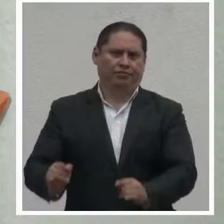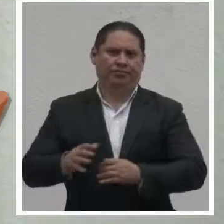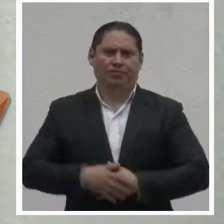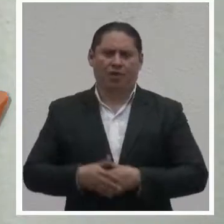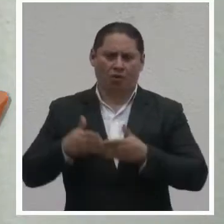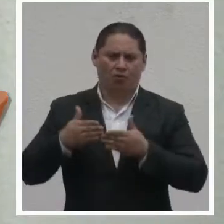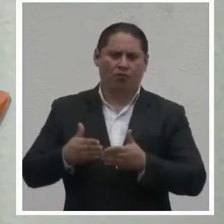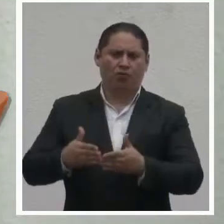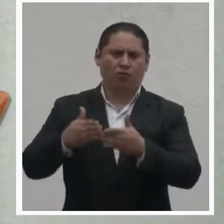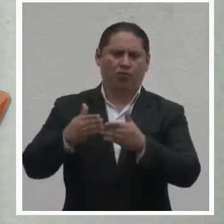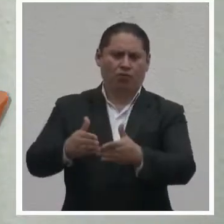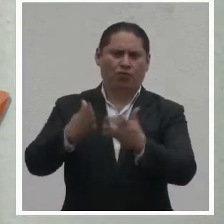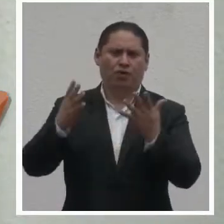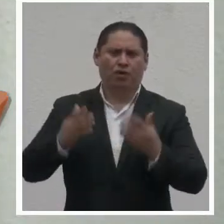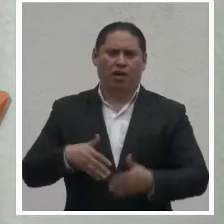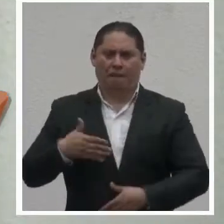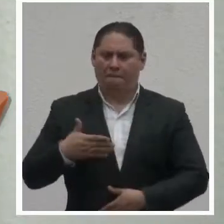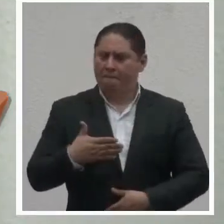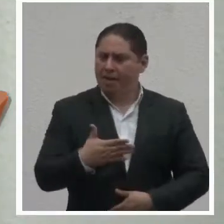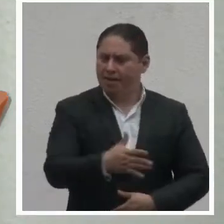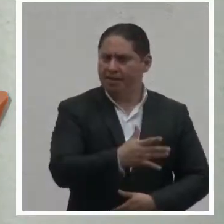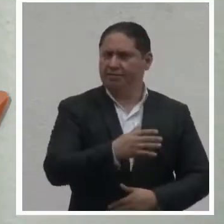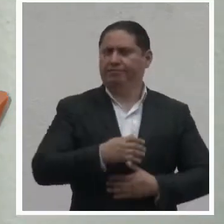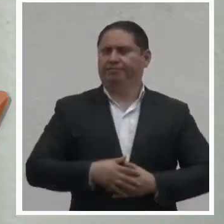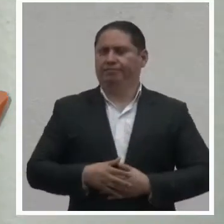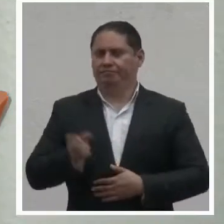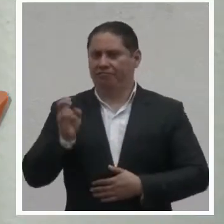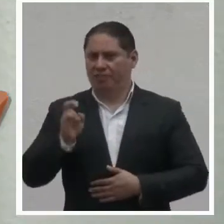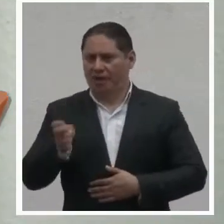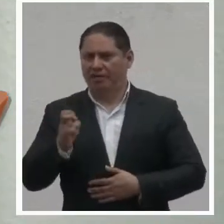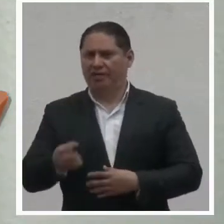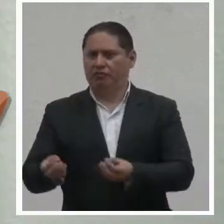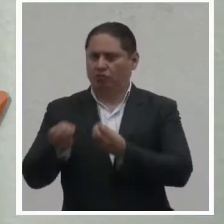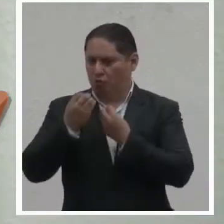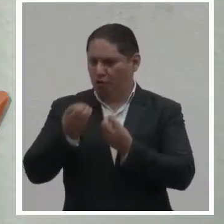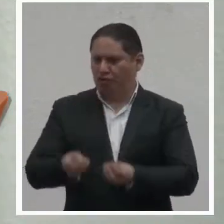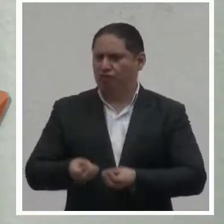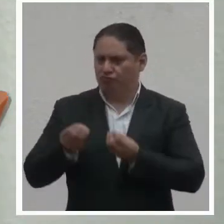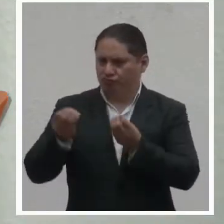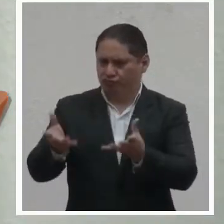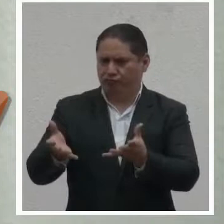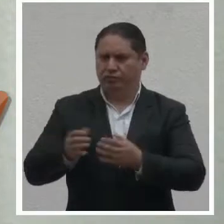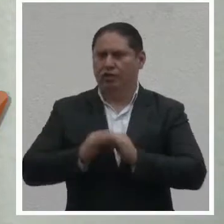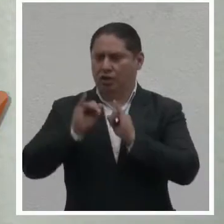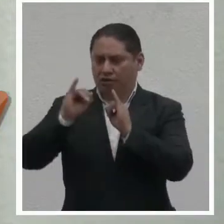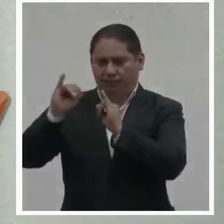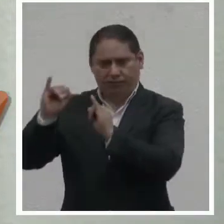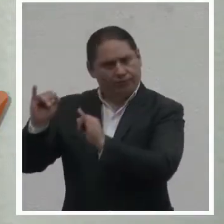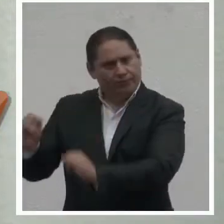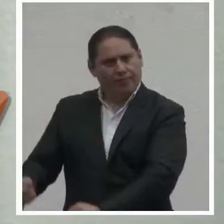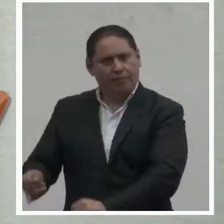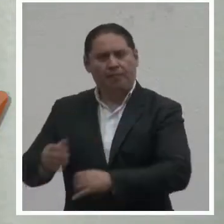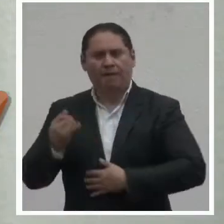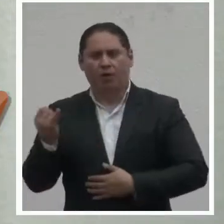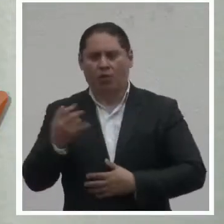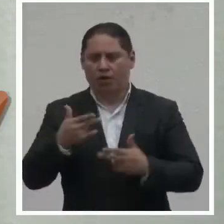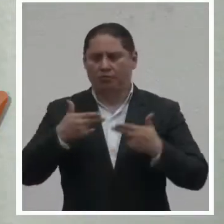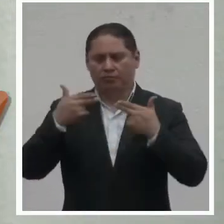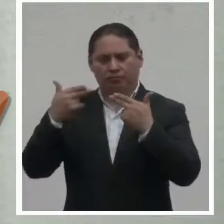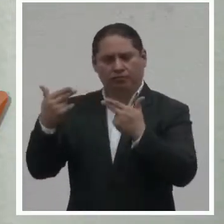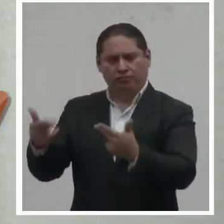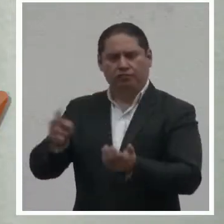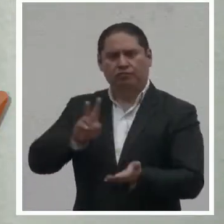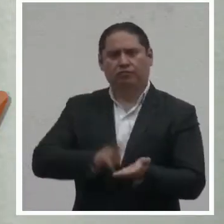nuestros ríos, lagos y mares que abrazan y nutren nuestra tierra, la identidad concentrada en el legado valeroso